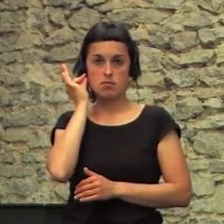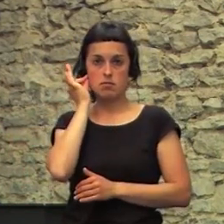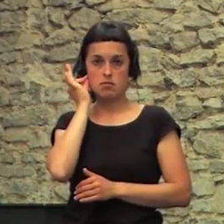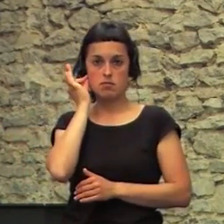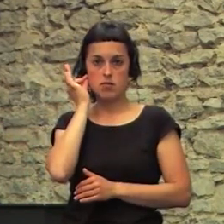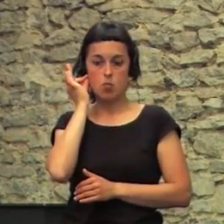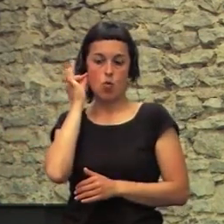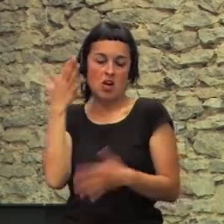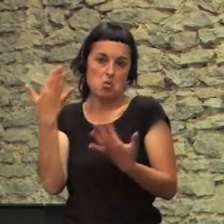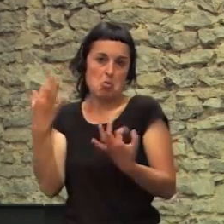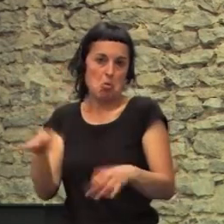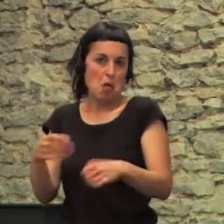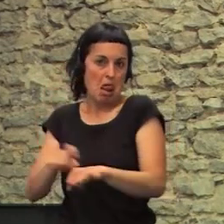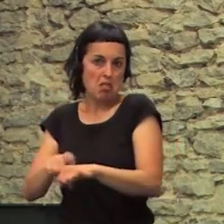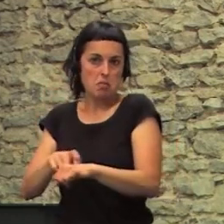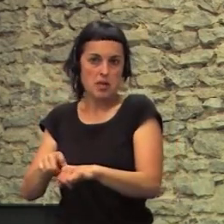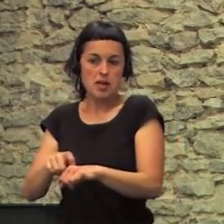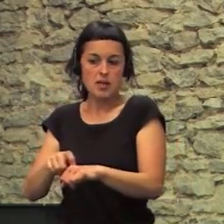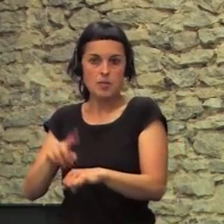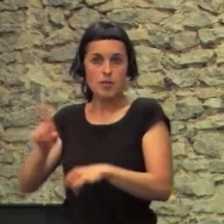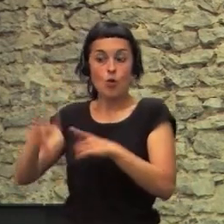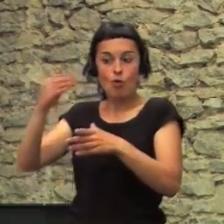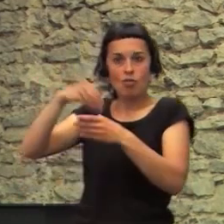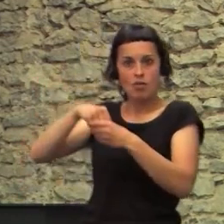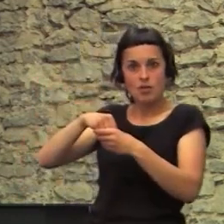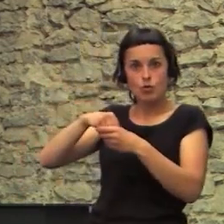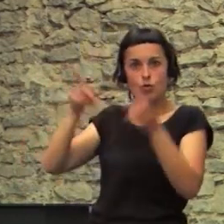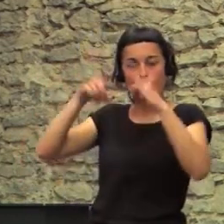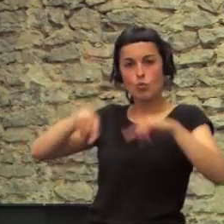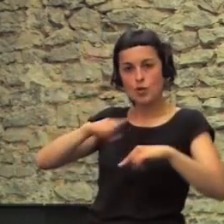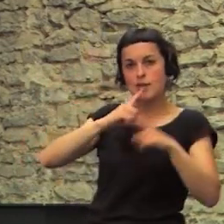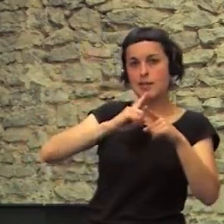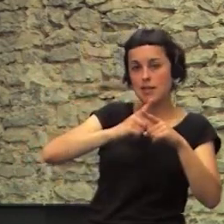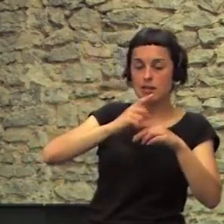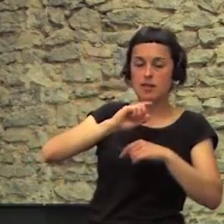mujeres estándar, ¿no? Típicas, pero luego tienen cromosomas XY, luego